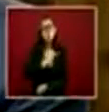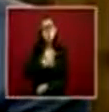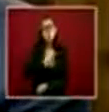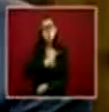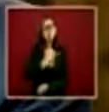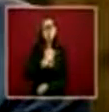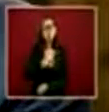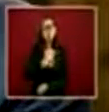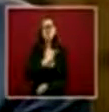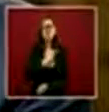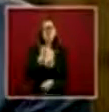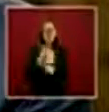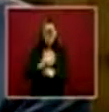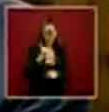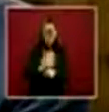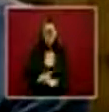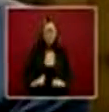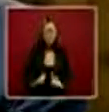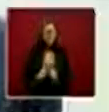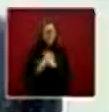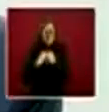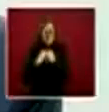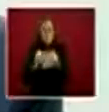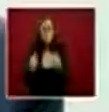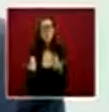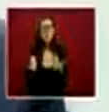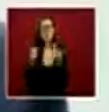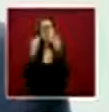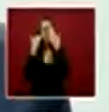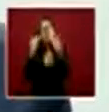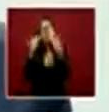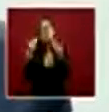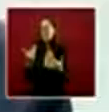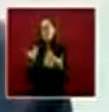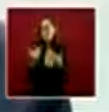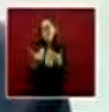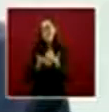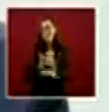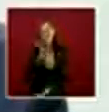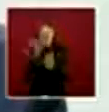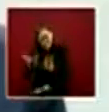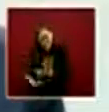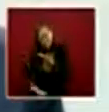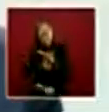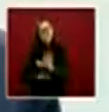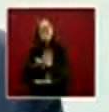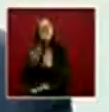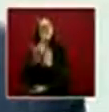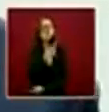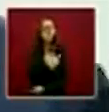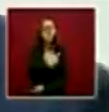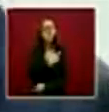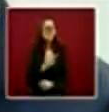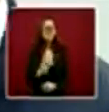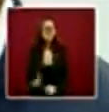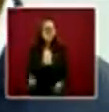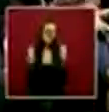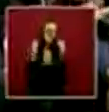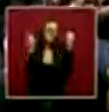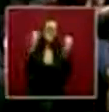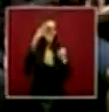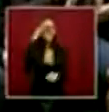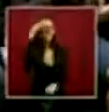la medida de éxito para un presidente que constantemente dice: tengo otros datos? Y ahí, si quieres, hablemos de todas esas áreas.